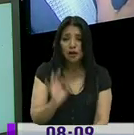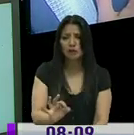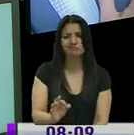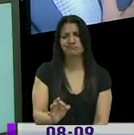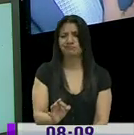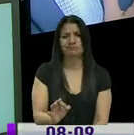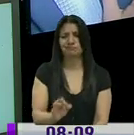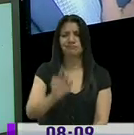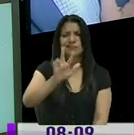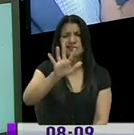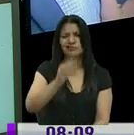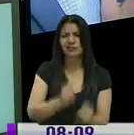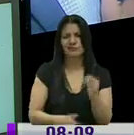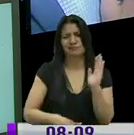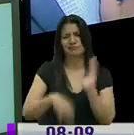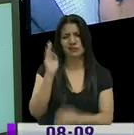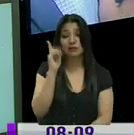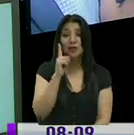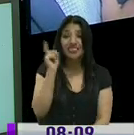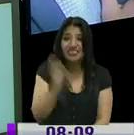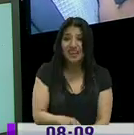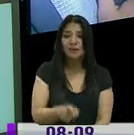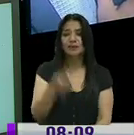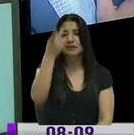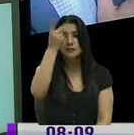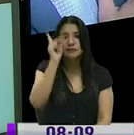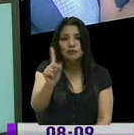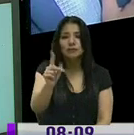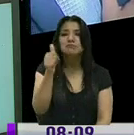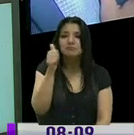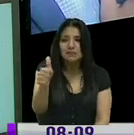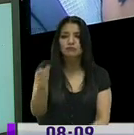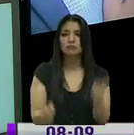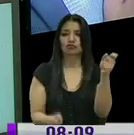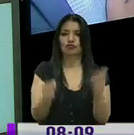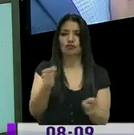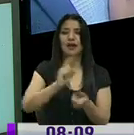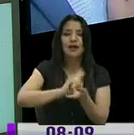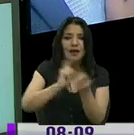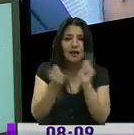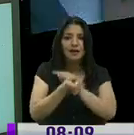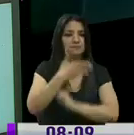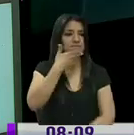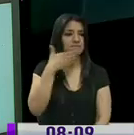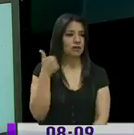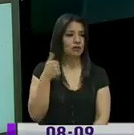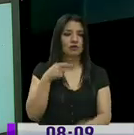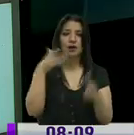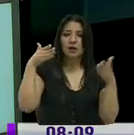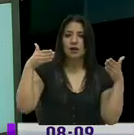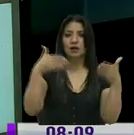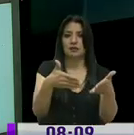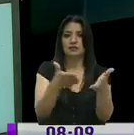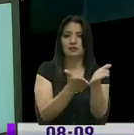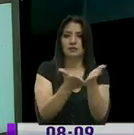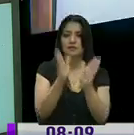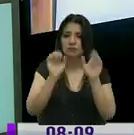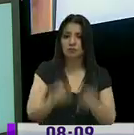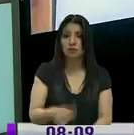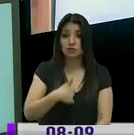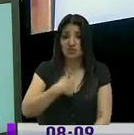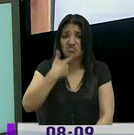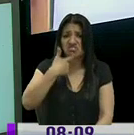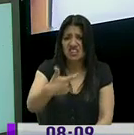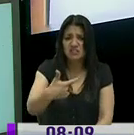pasa por los 25 centavos pasa por una decisión de los señores transportistas de mejorar el trato a los usuarios y lo hemos dicho aquí